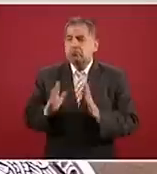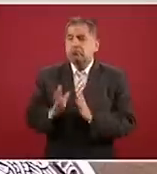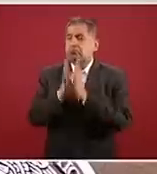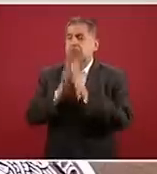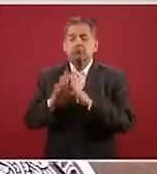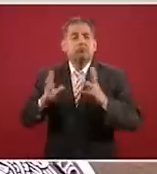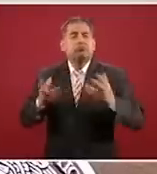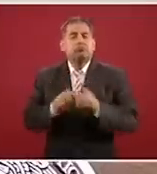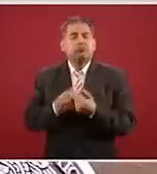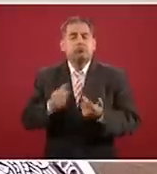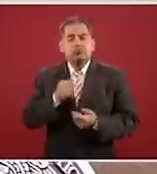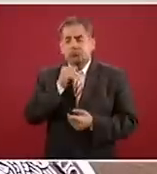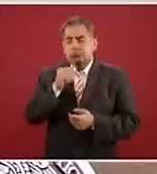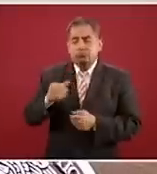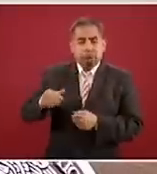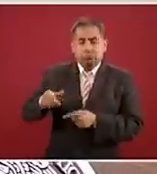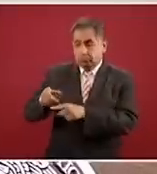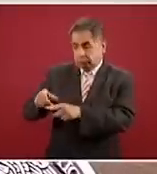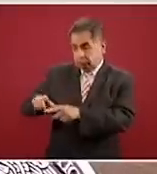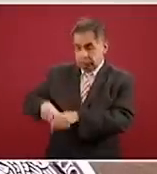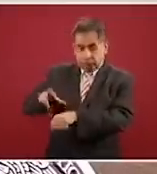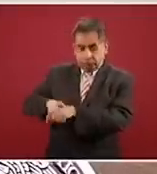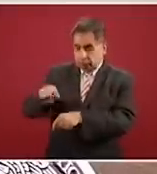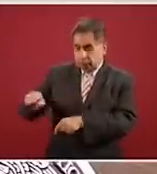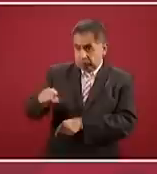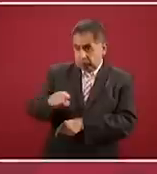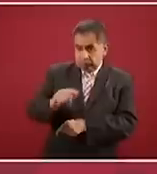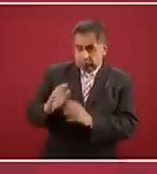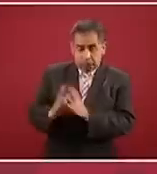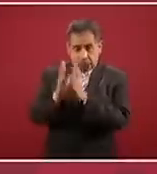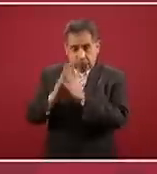participación de los gobiernos locales,